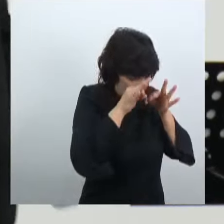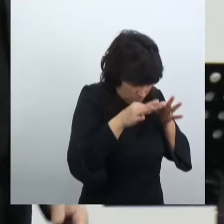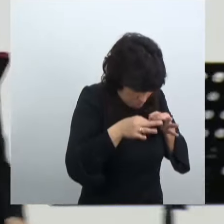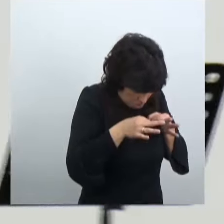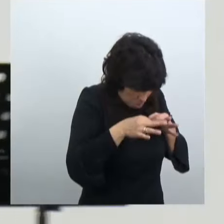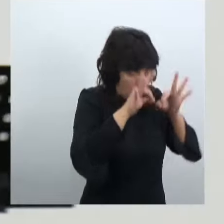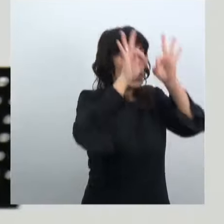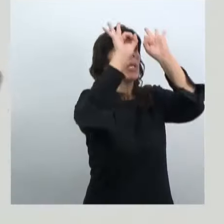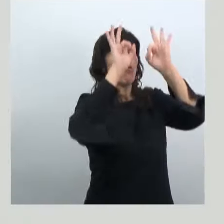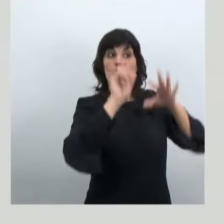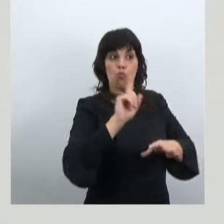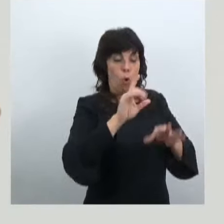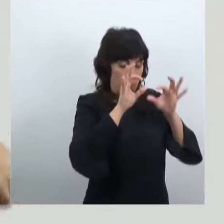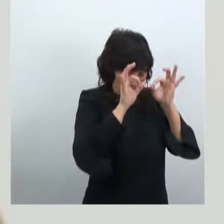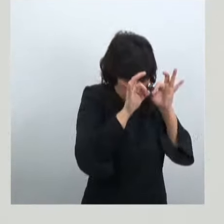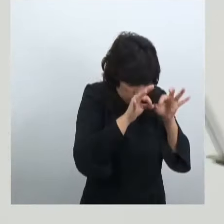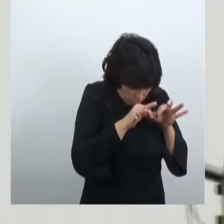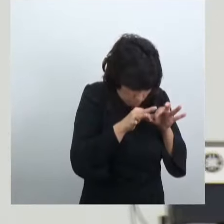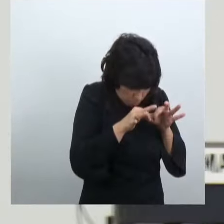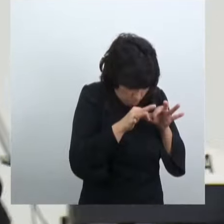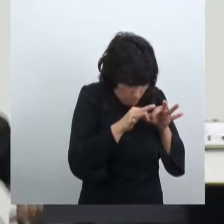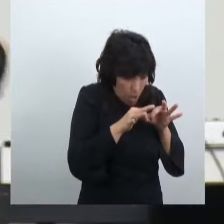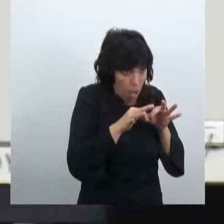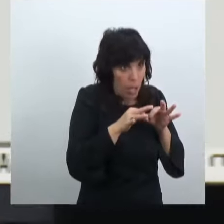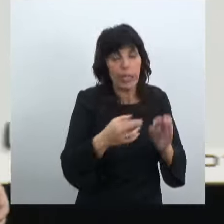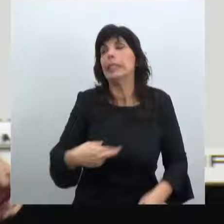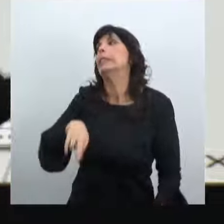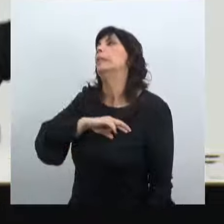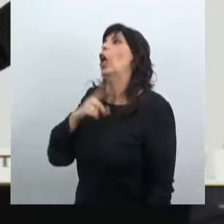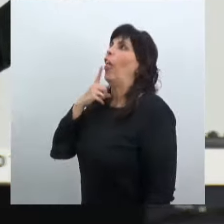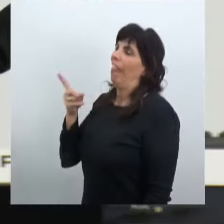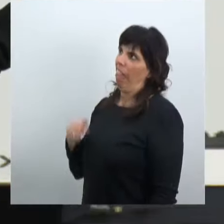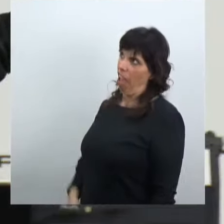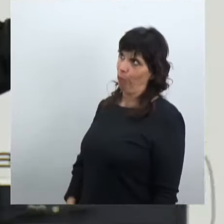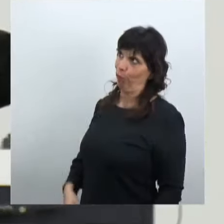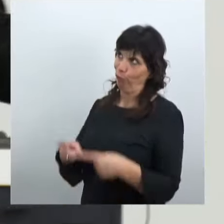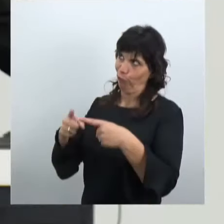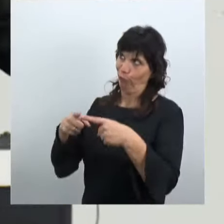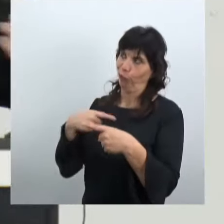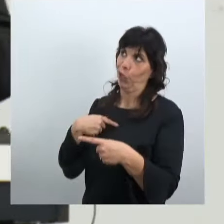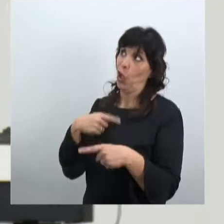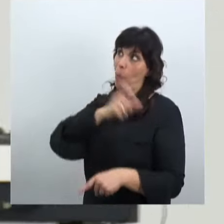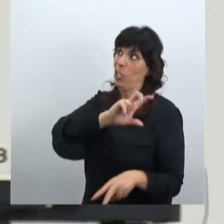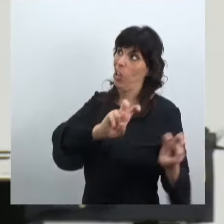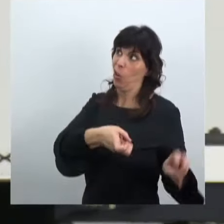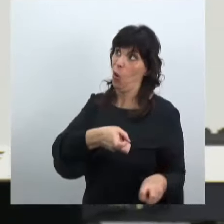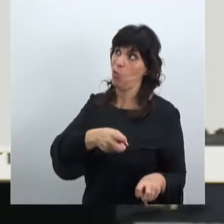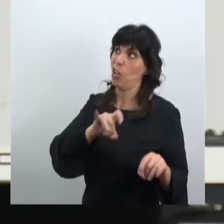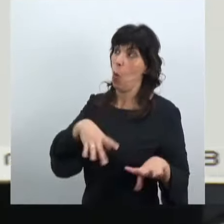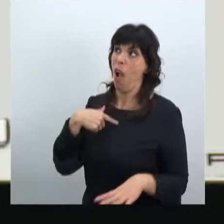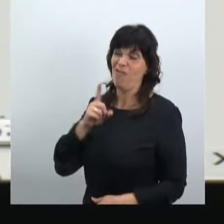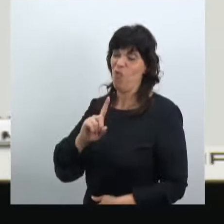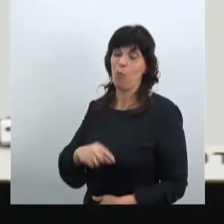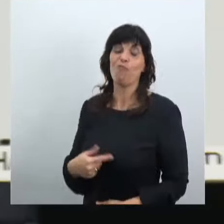la vista. Este hombre religioso dice: Señor, te doy la gracia que no soy como los otros. Y dice: yo